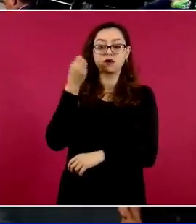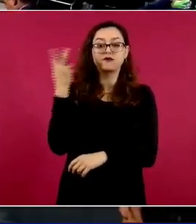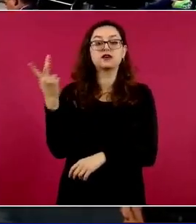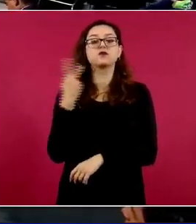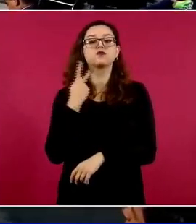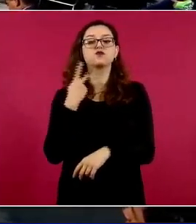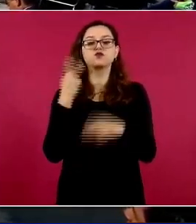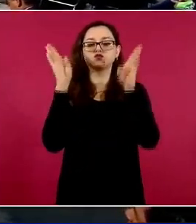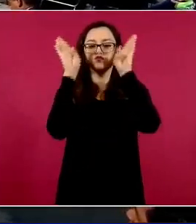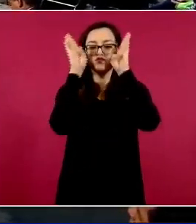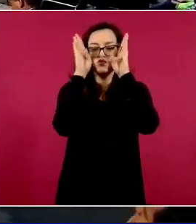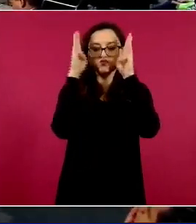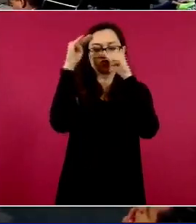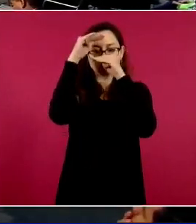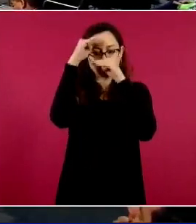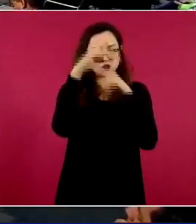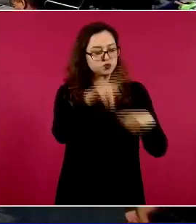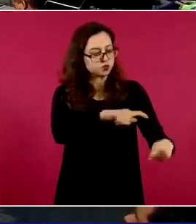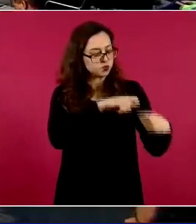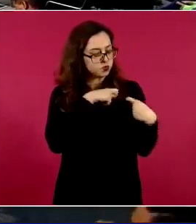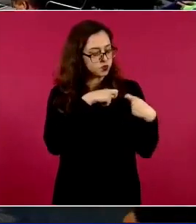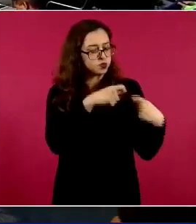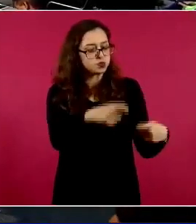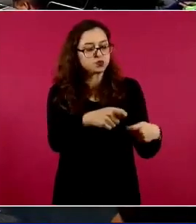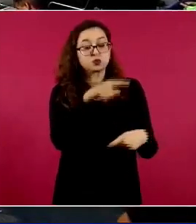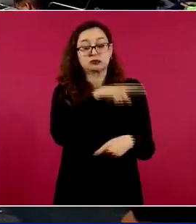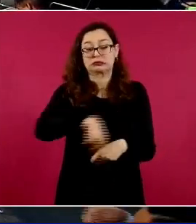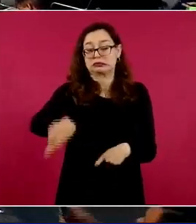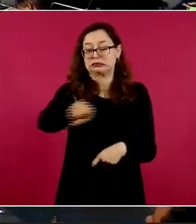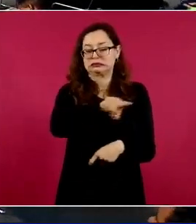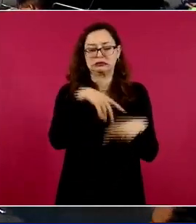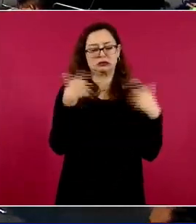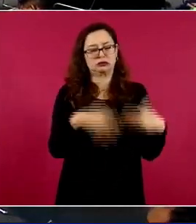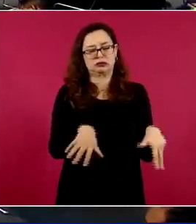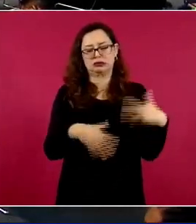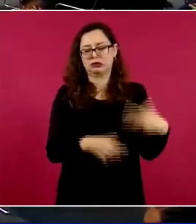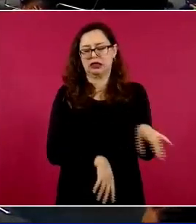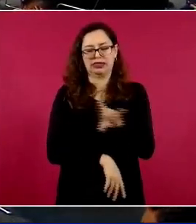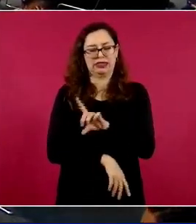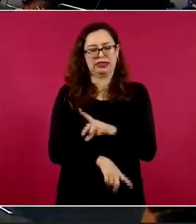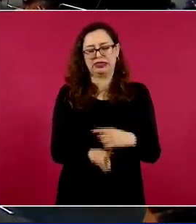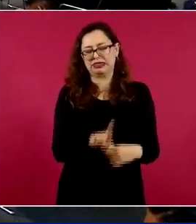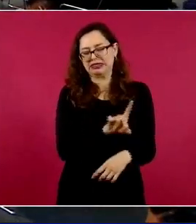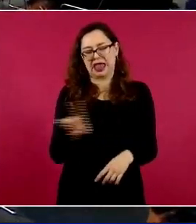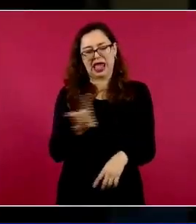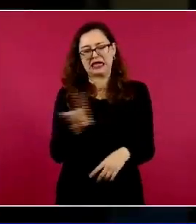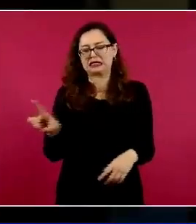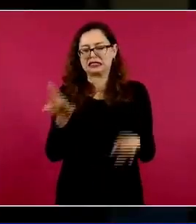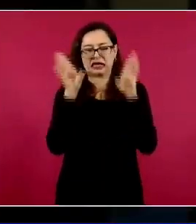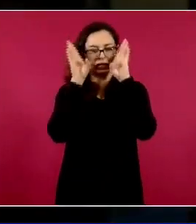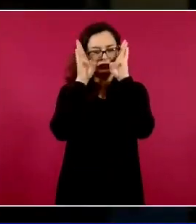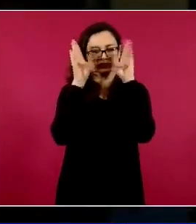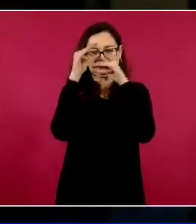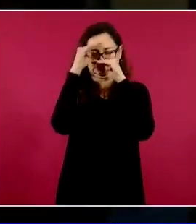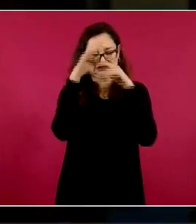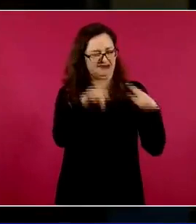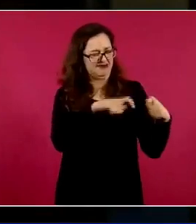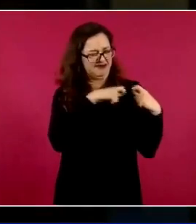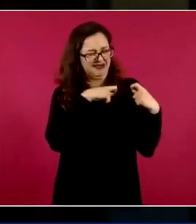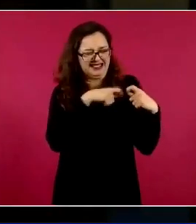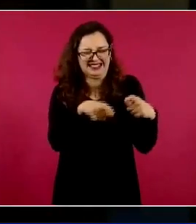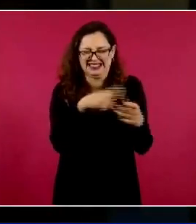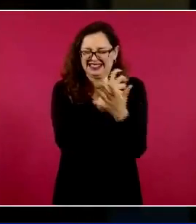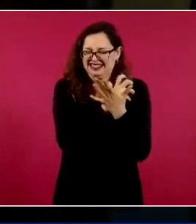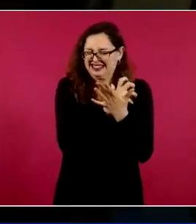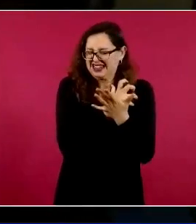Política Conservadora, que bueno, pues reunió a ultraconservadores principalmente de Estados Unidos y en México. Ya se hablaba también, ya se adelantaba